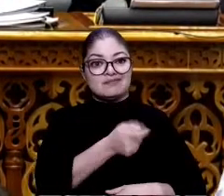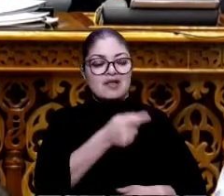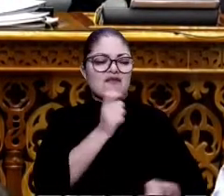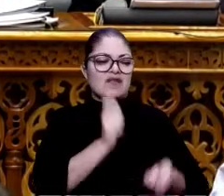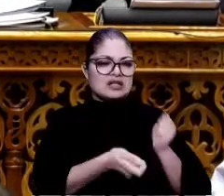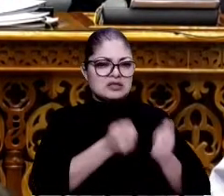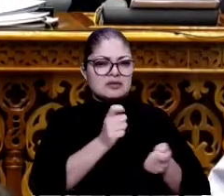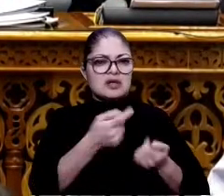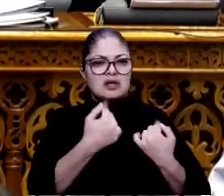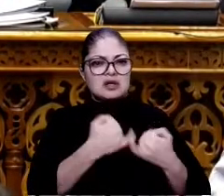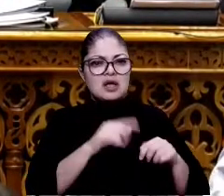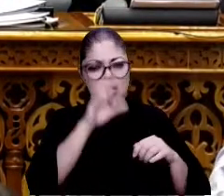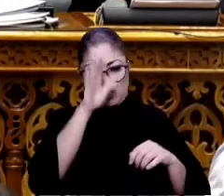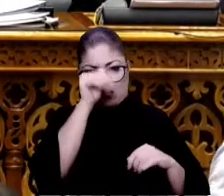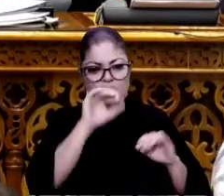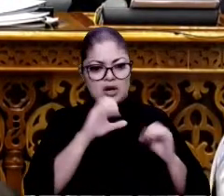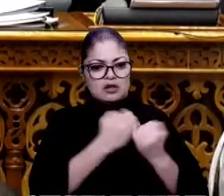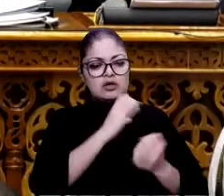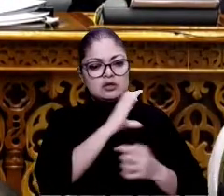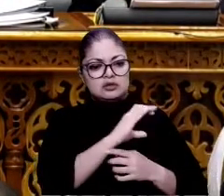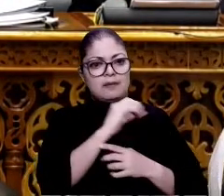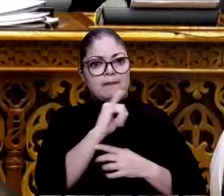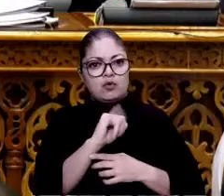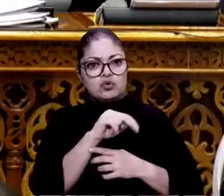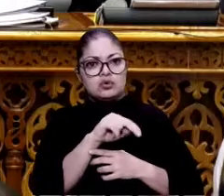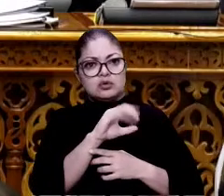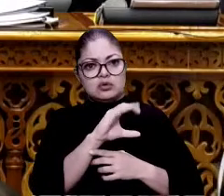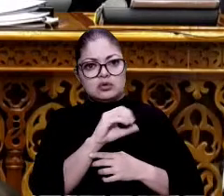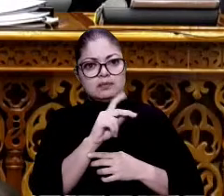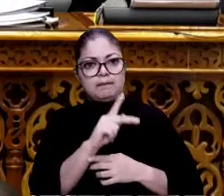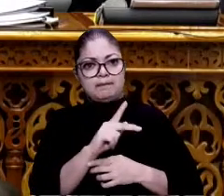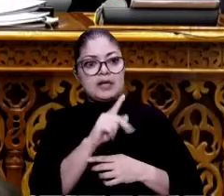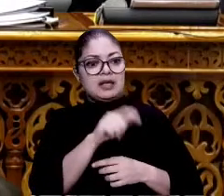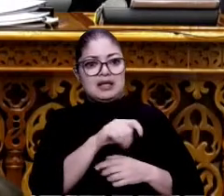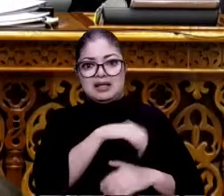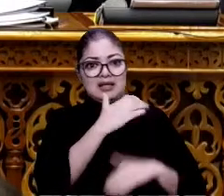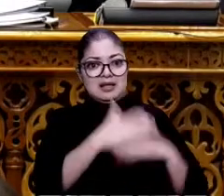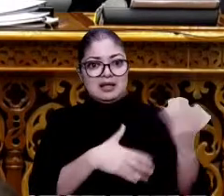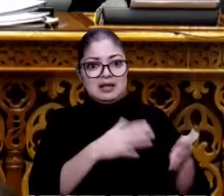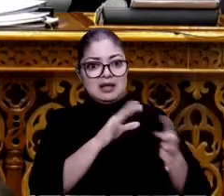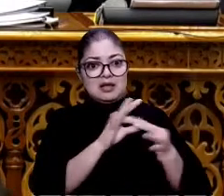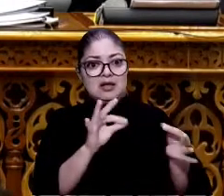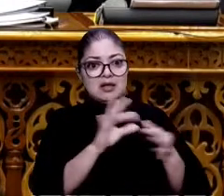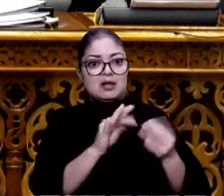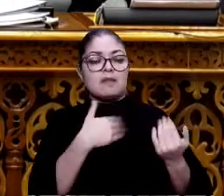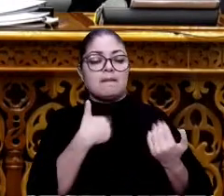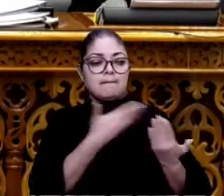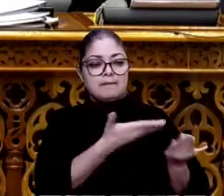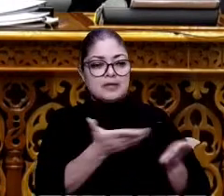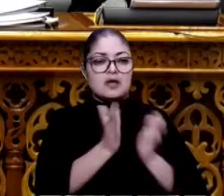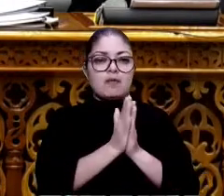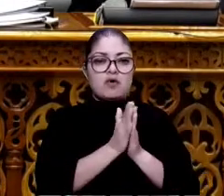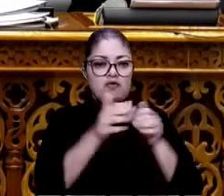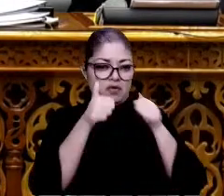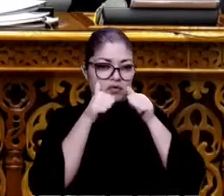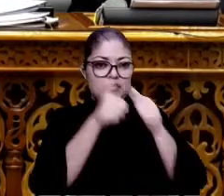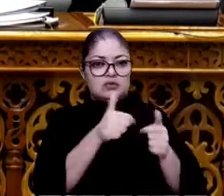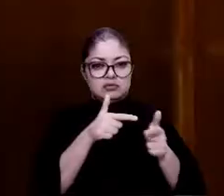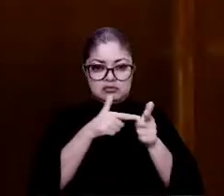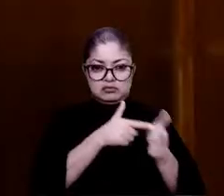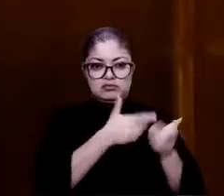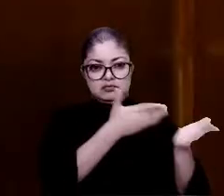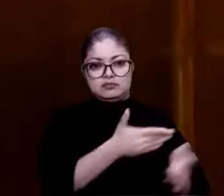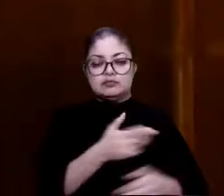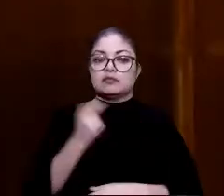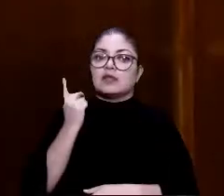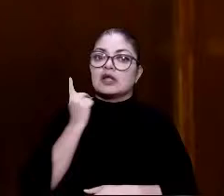el acuerdo de la Junta de Coordinación Política. Estamos casi por concluir este ejercicio de comparecencia. Les pido estar atentos al orador. Continúe.